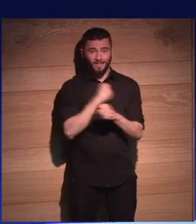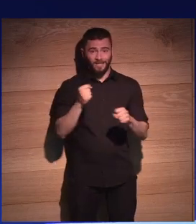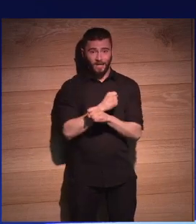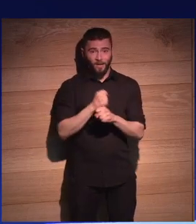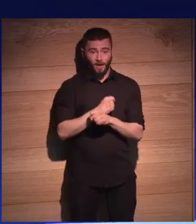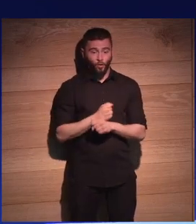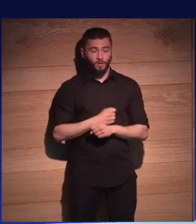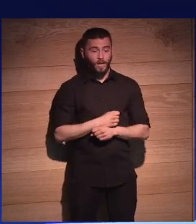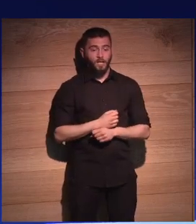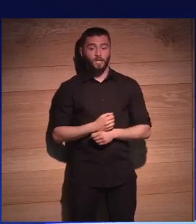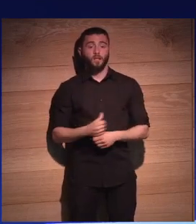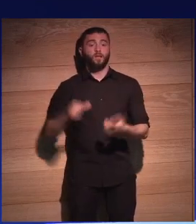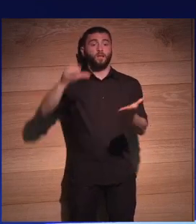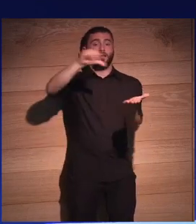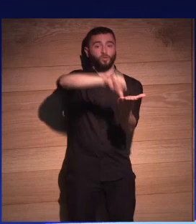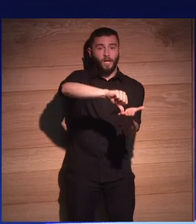actores locales.